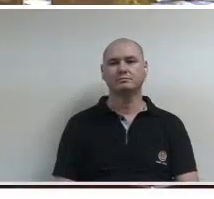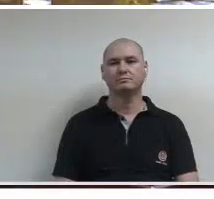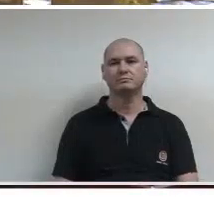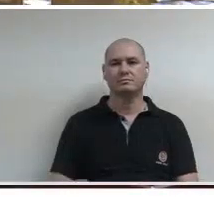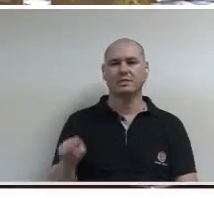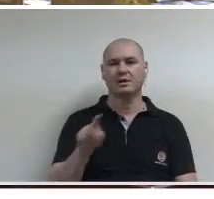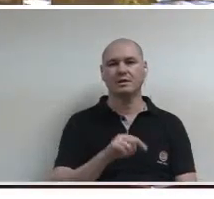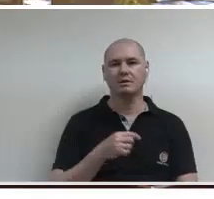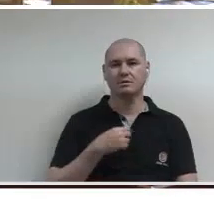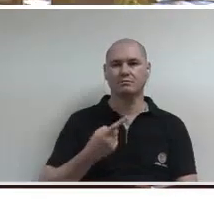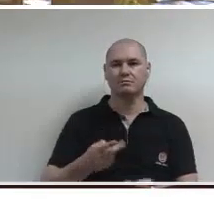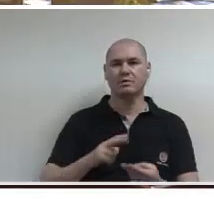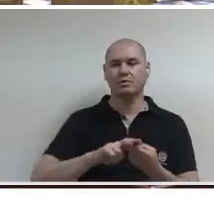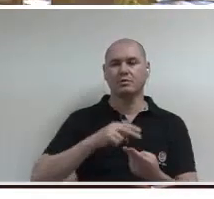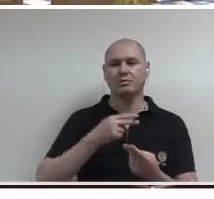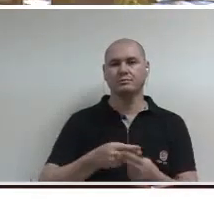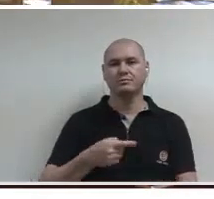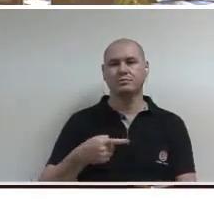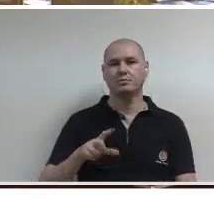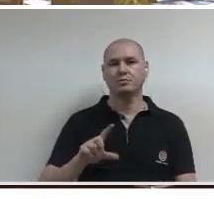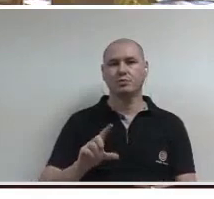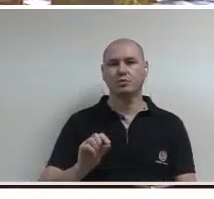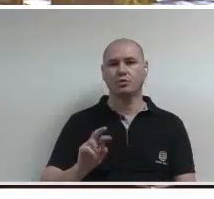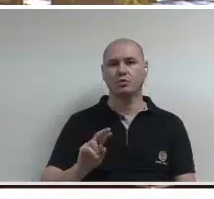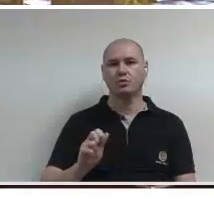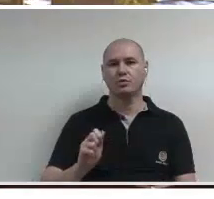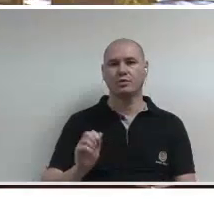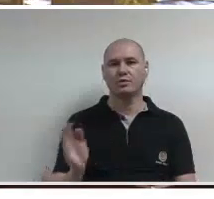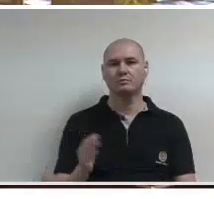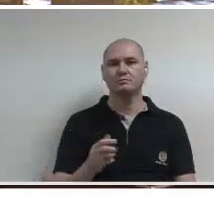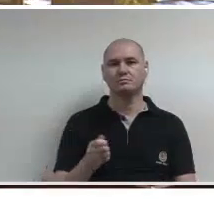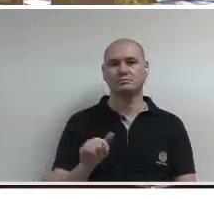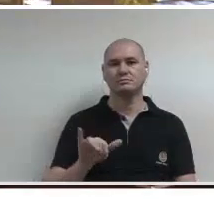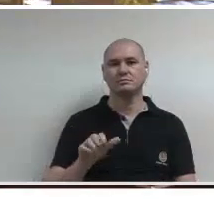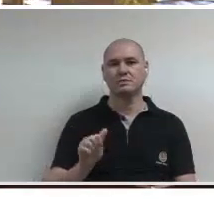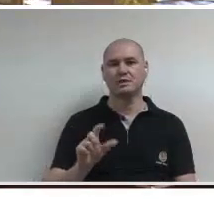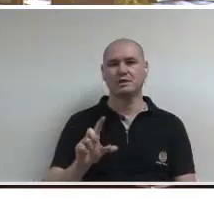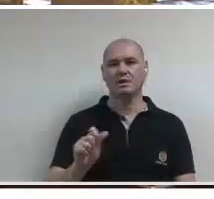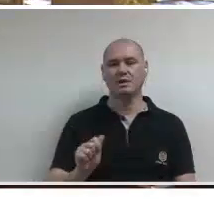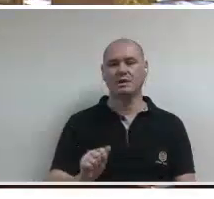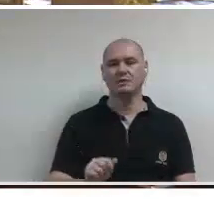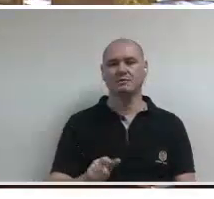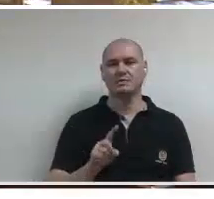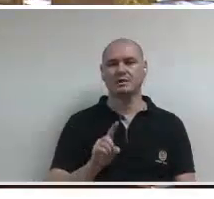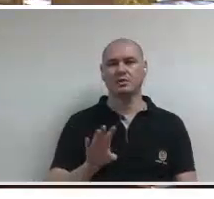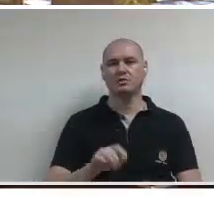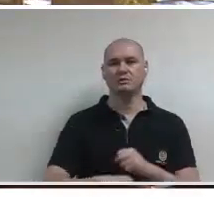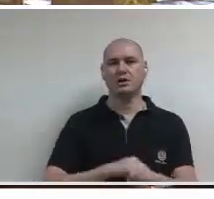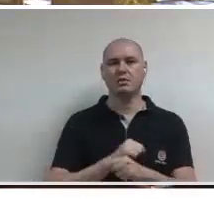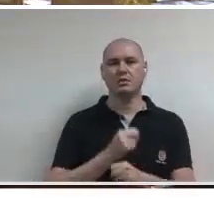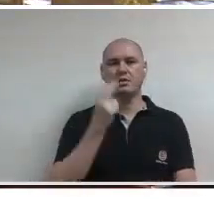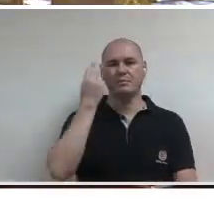Ni ministro Martínez. Co Apuitepe Ayore, abogada Gloria Elizabeth.